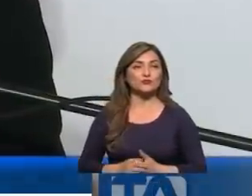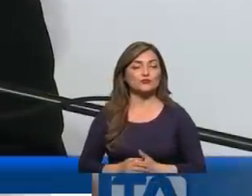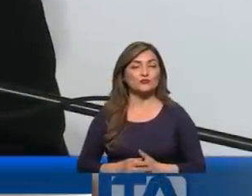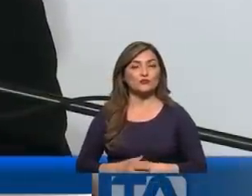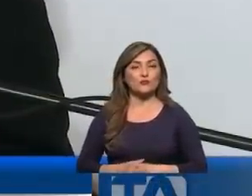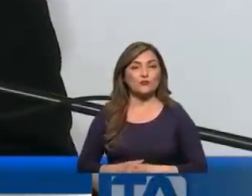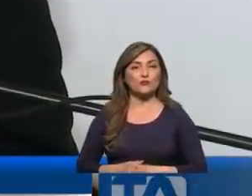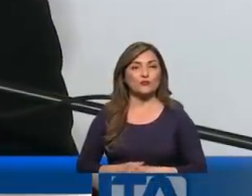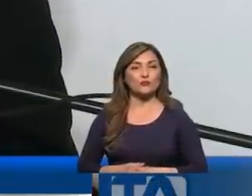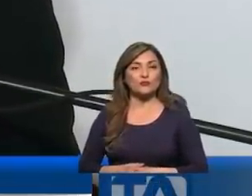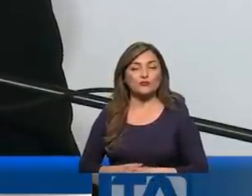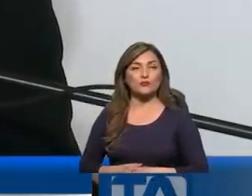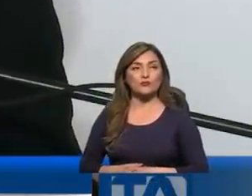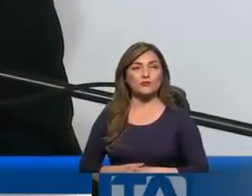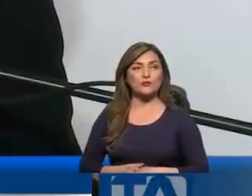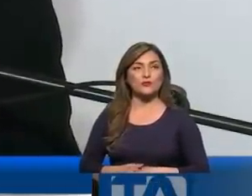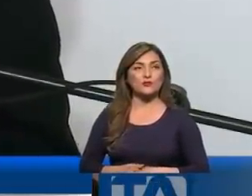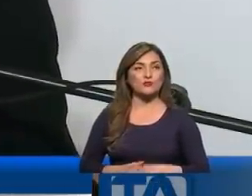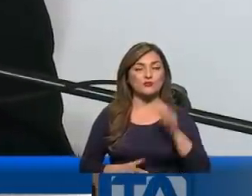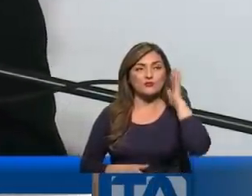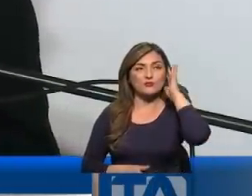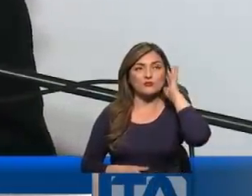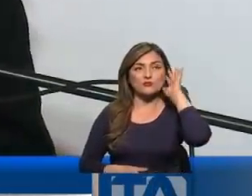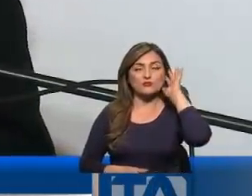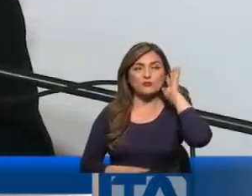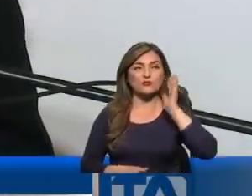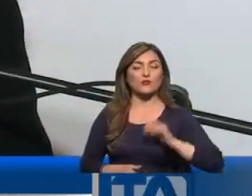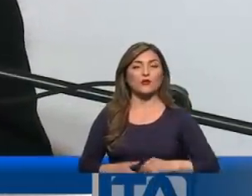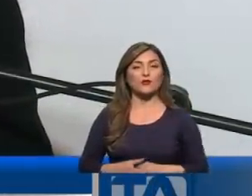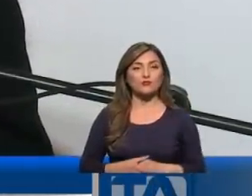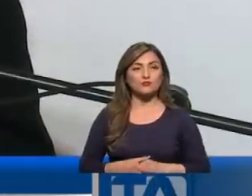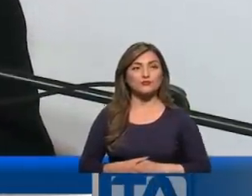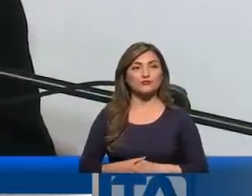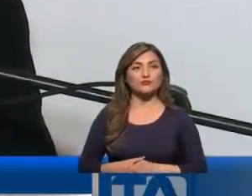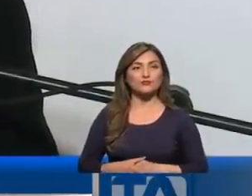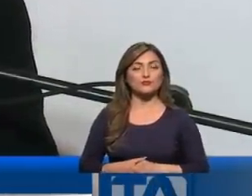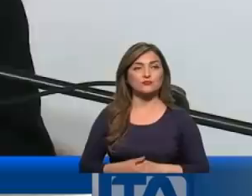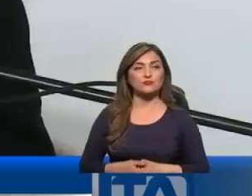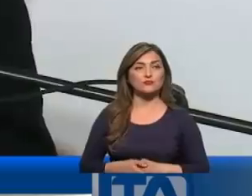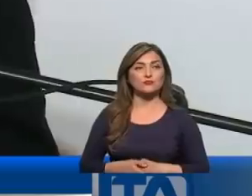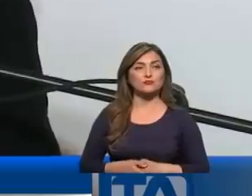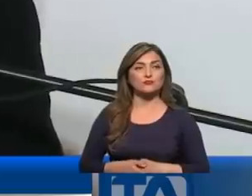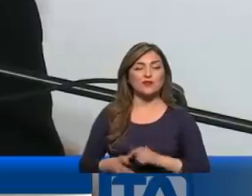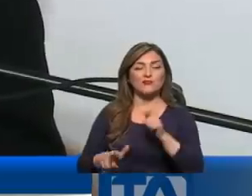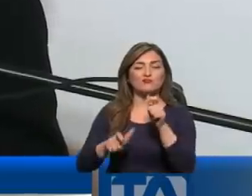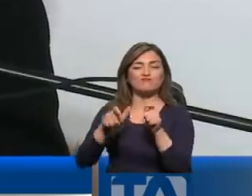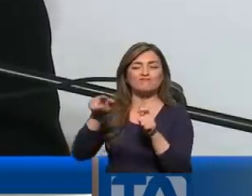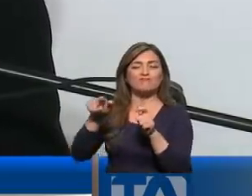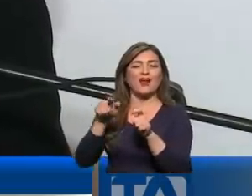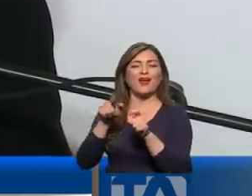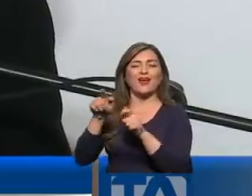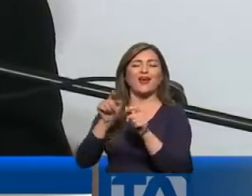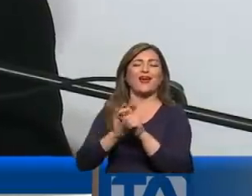Según el monitor de emprendimiento global, uno de cada 3 ecuatorianos en